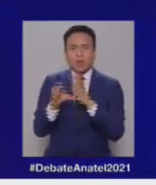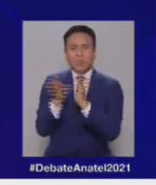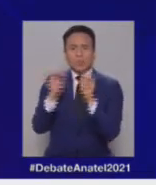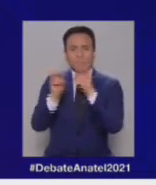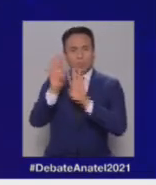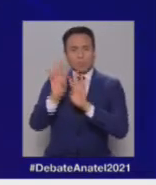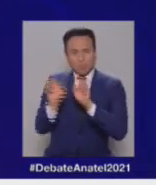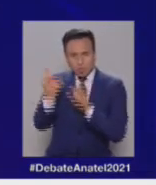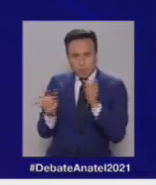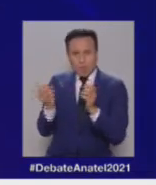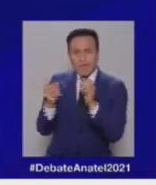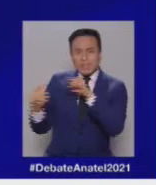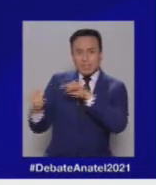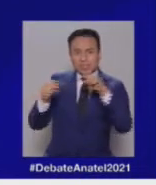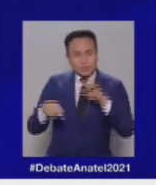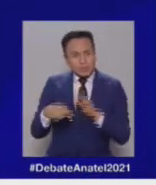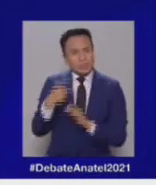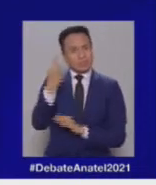73-256-1630,